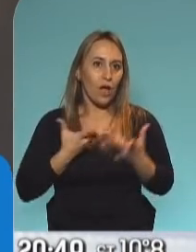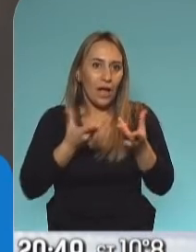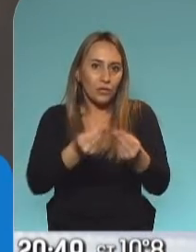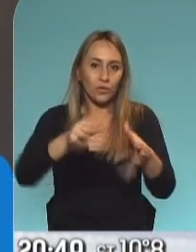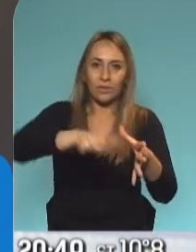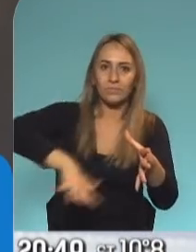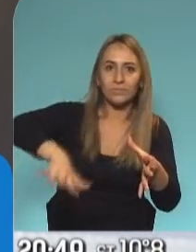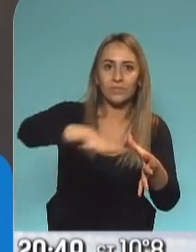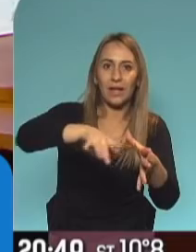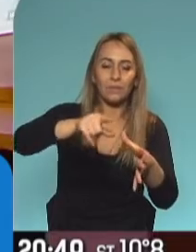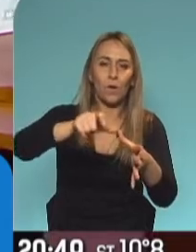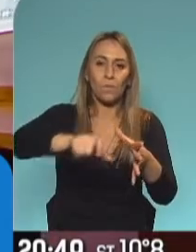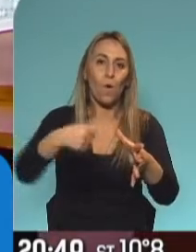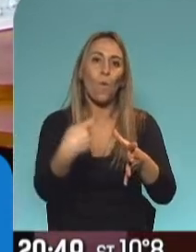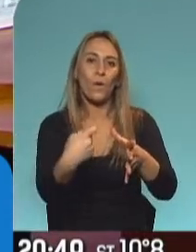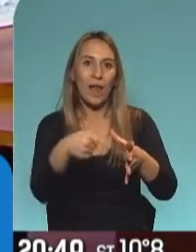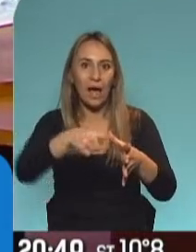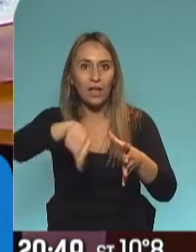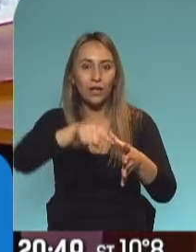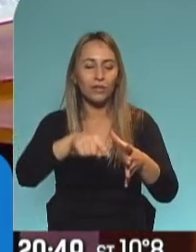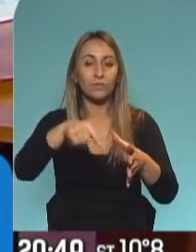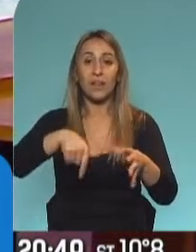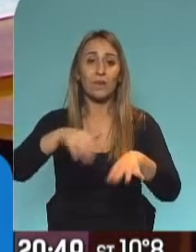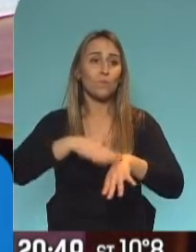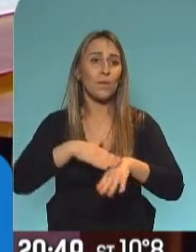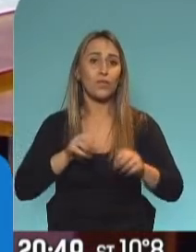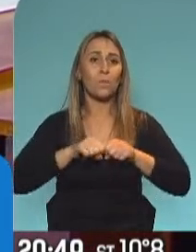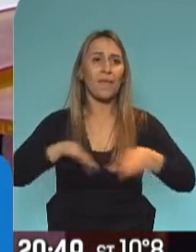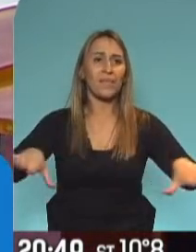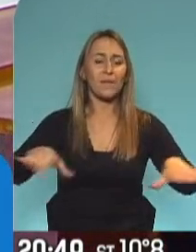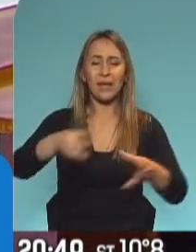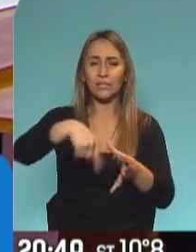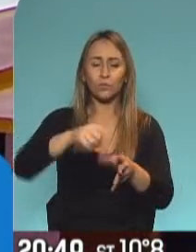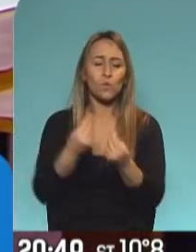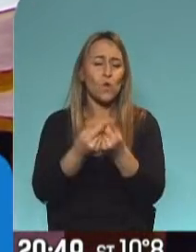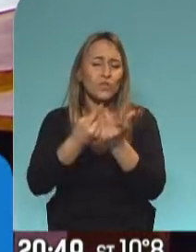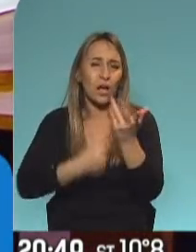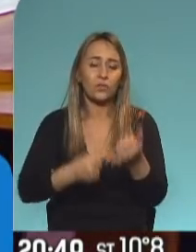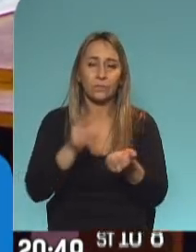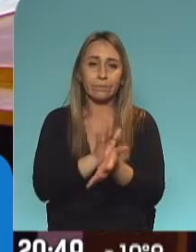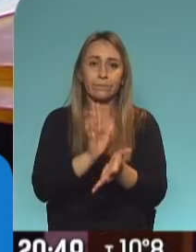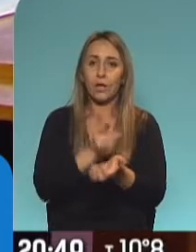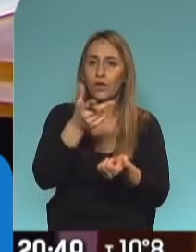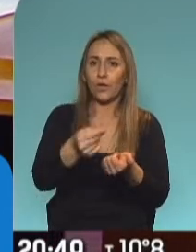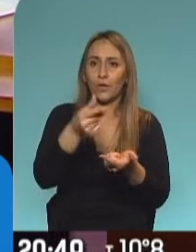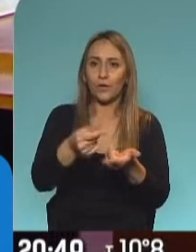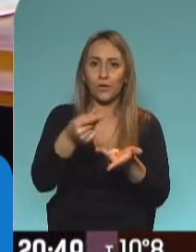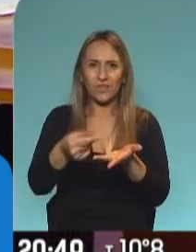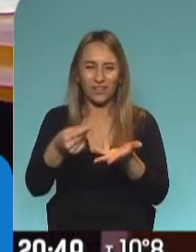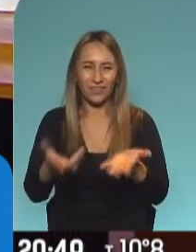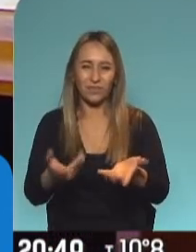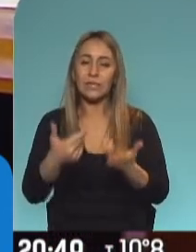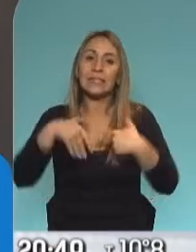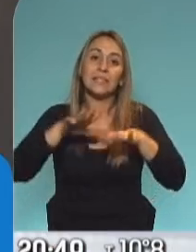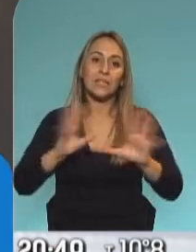una población que está viviendo la pandemia con muchas restricciones, la población de riesgo, la población mayor de 60 años, tal vez